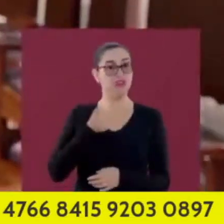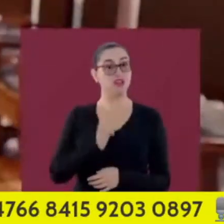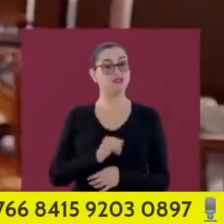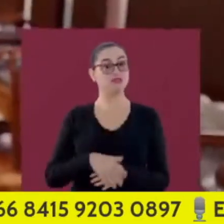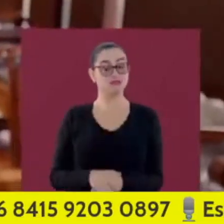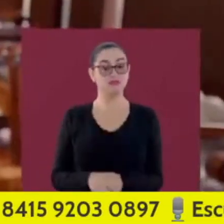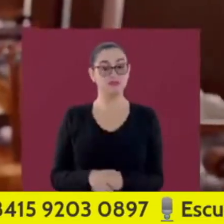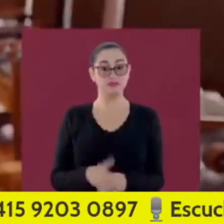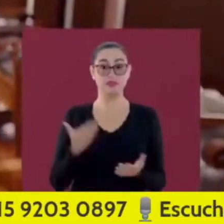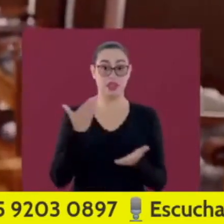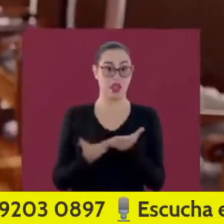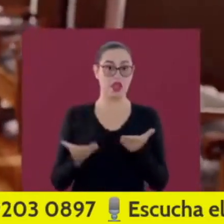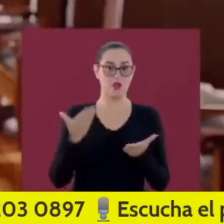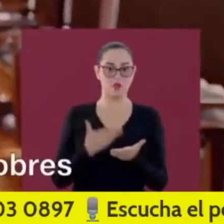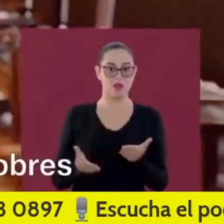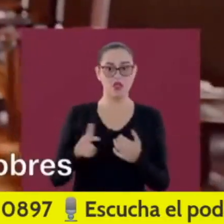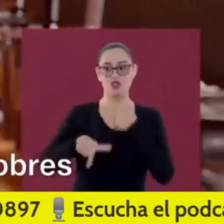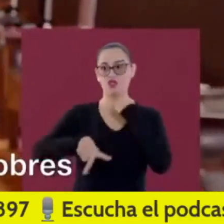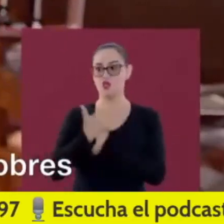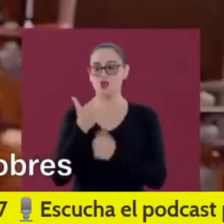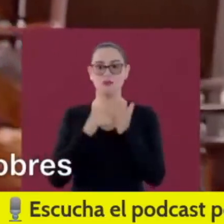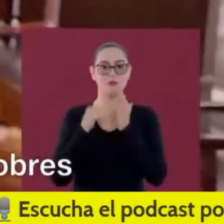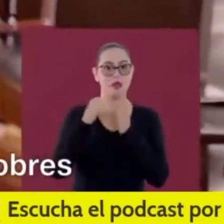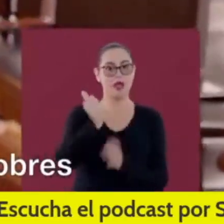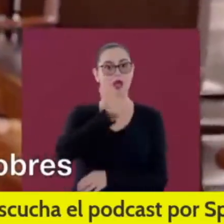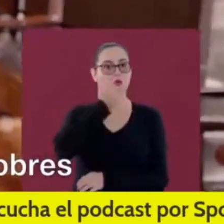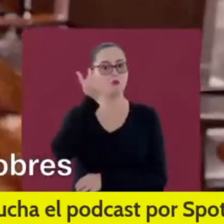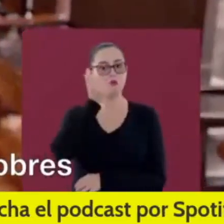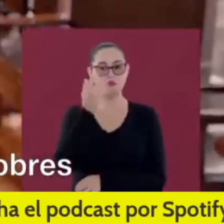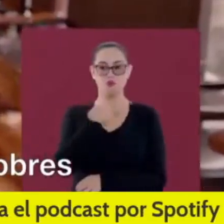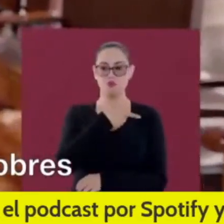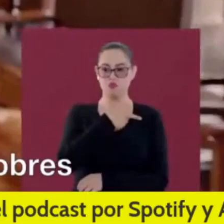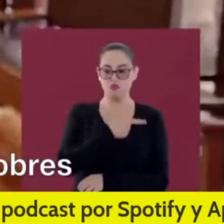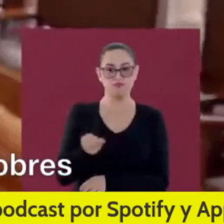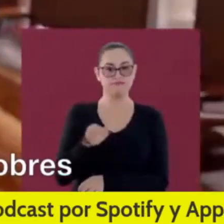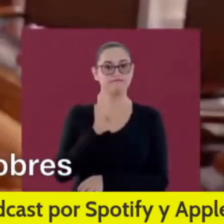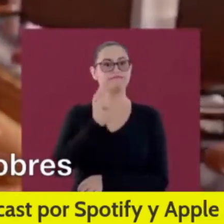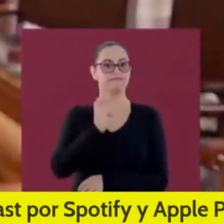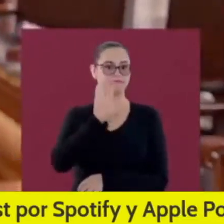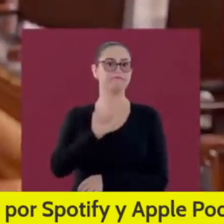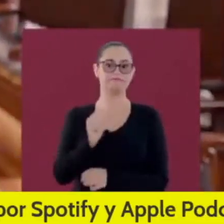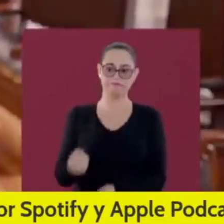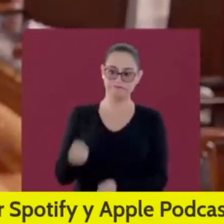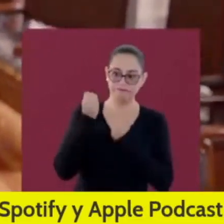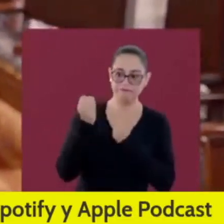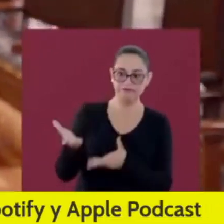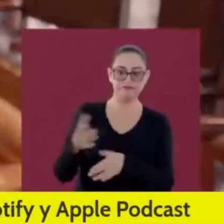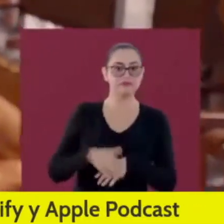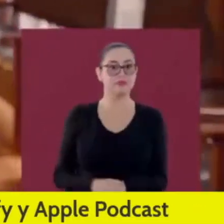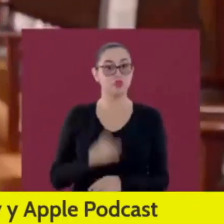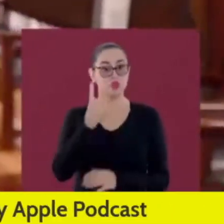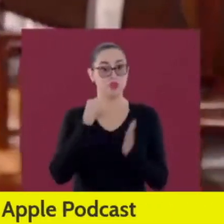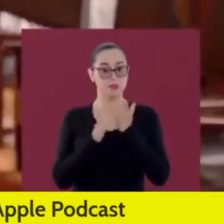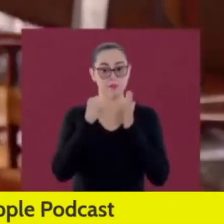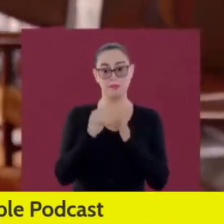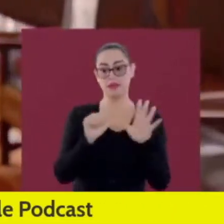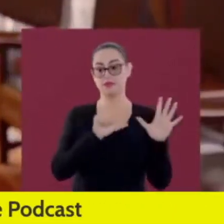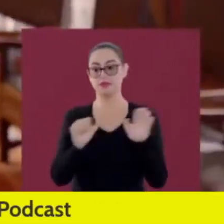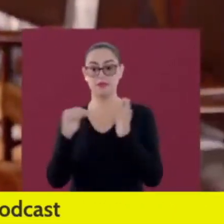forma despectiva. Ahora 12 millones de estudiantes de familias pobres tienen becas